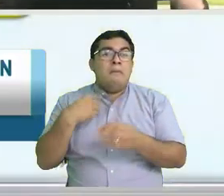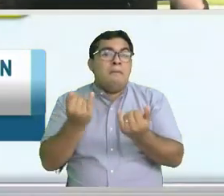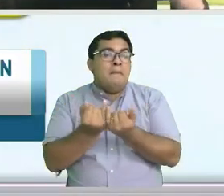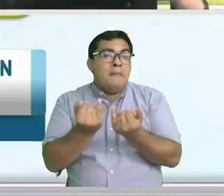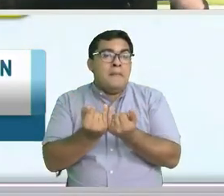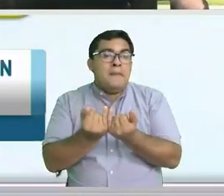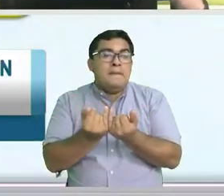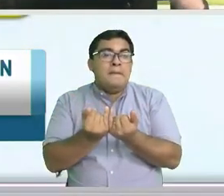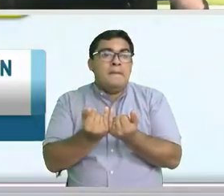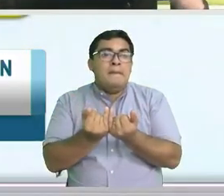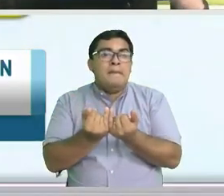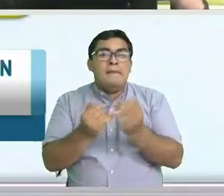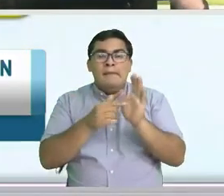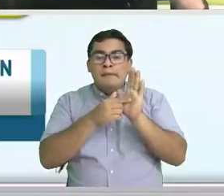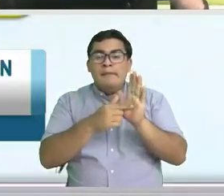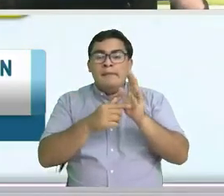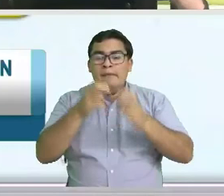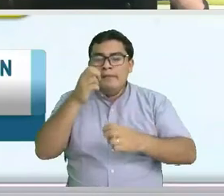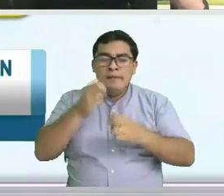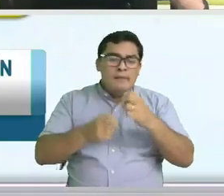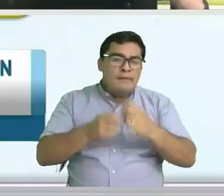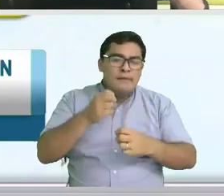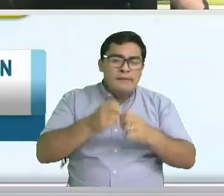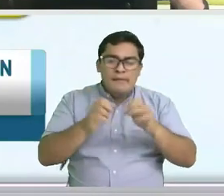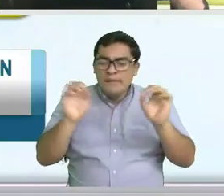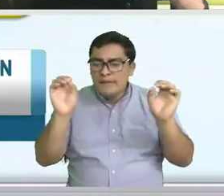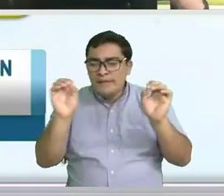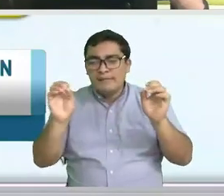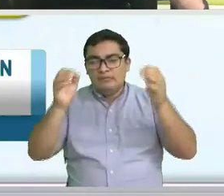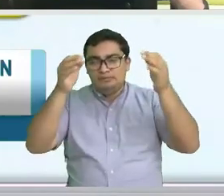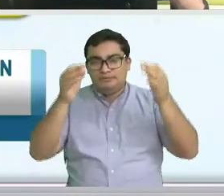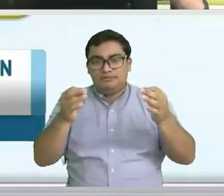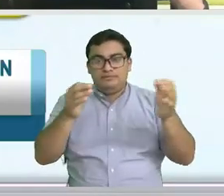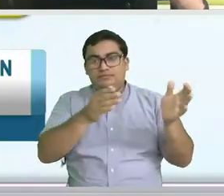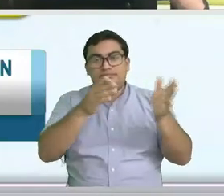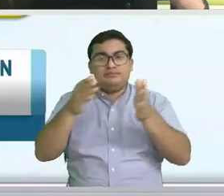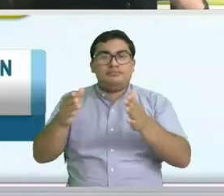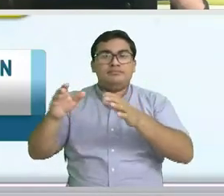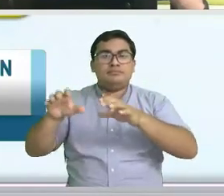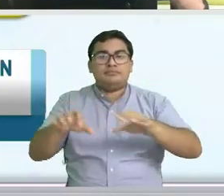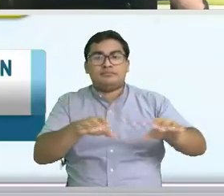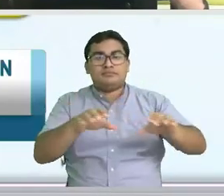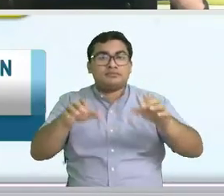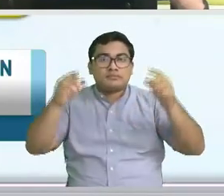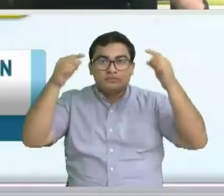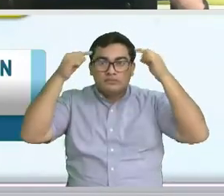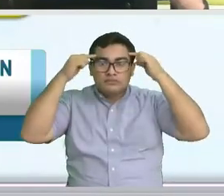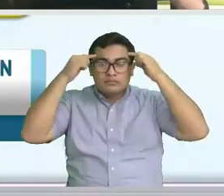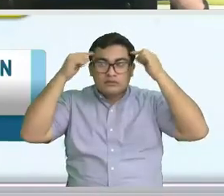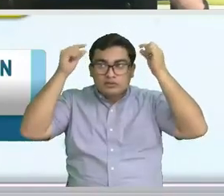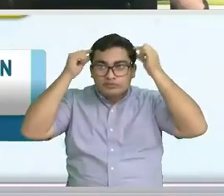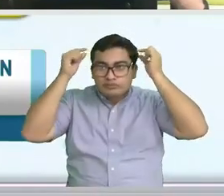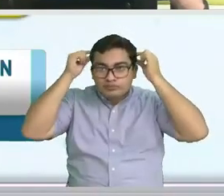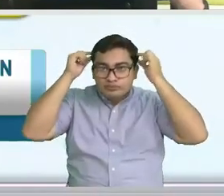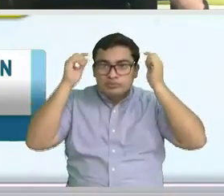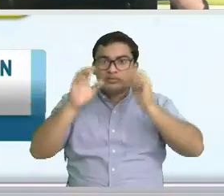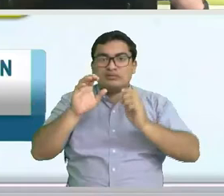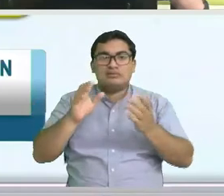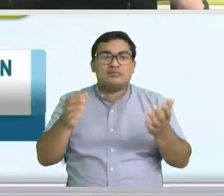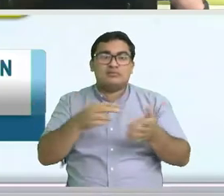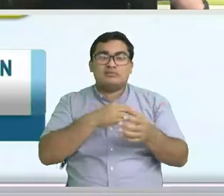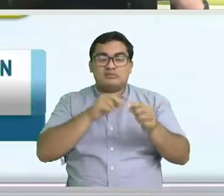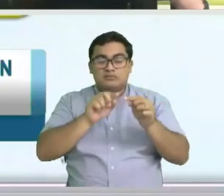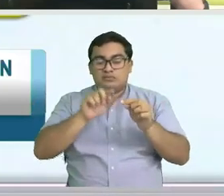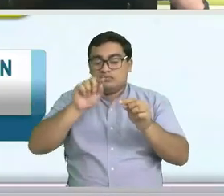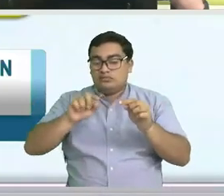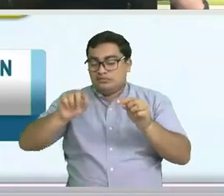ya descartamos que no hay nada estructuralmente anormal, pasamos a medir la actividad eléctrica del cerebro con un electroencefalograma. Electroencefalograma. Y